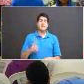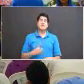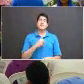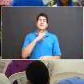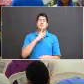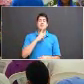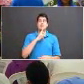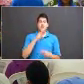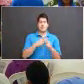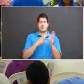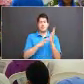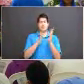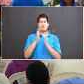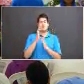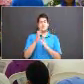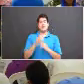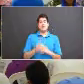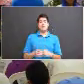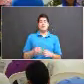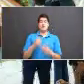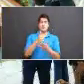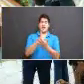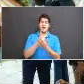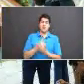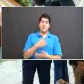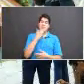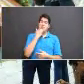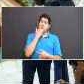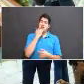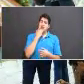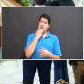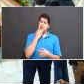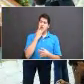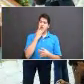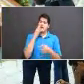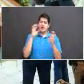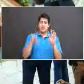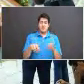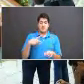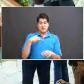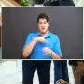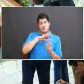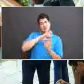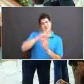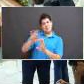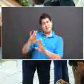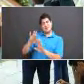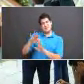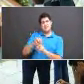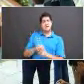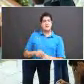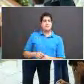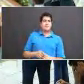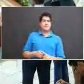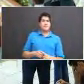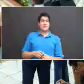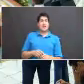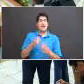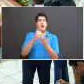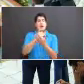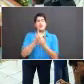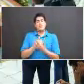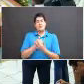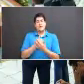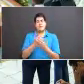nombre de Jesús, ayúdame a perdonar a la gente también que nos rechaza o que nos ofende. Ayúdame, dame